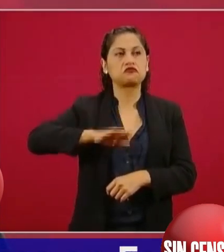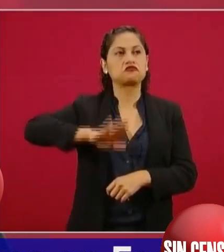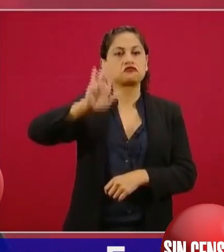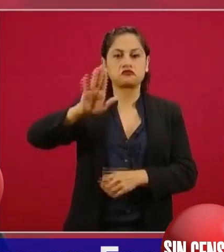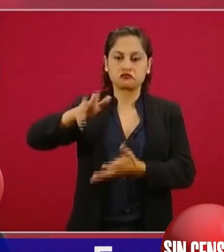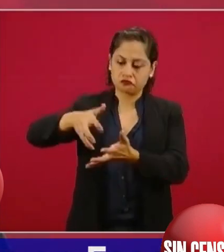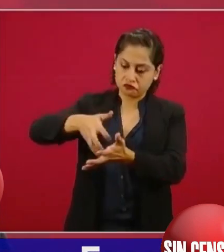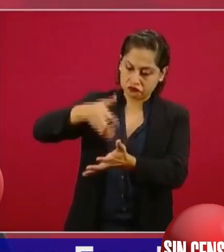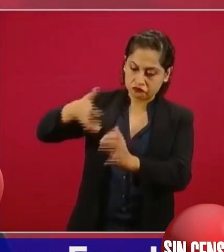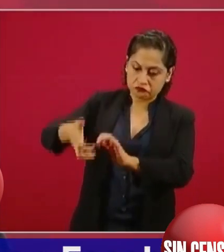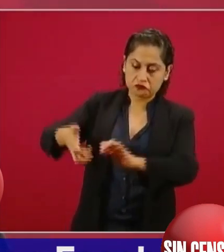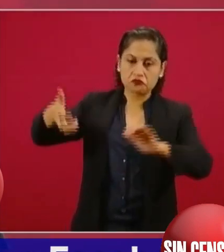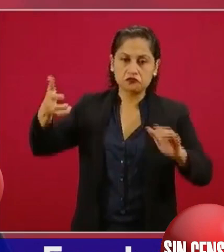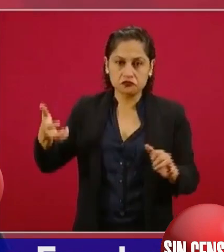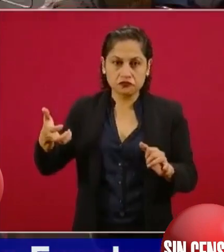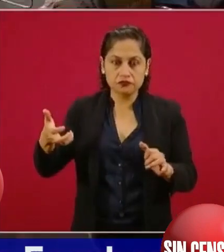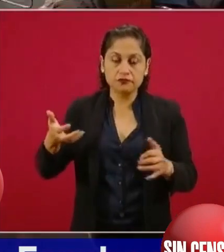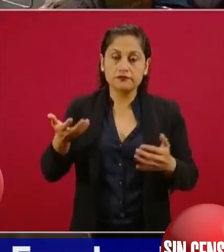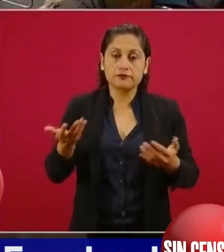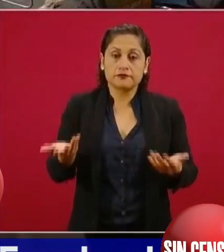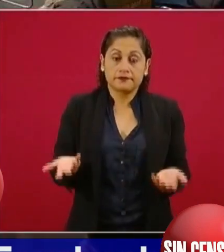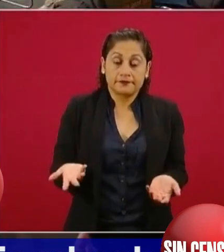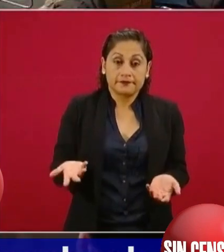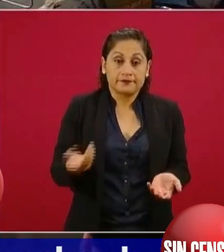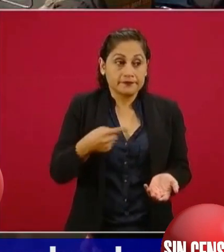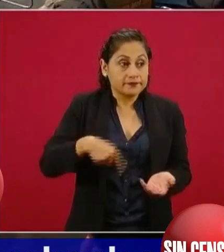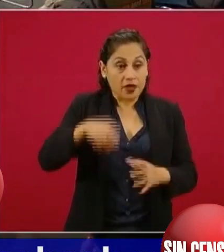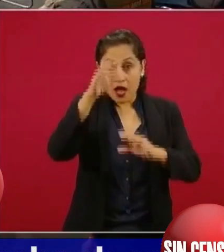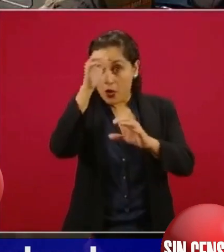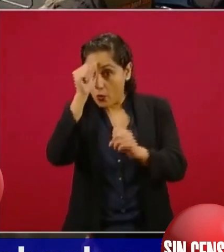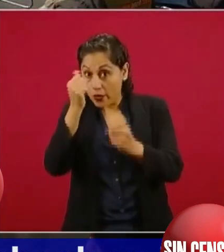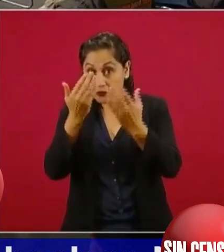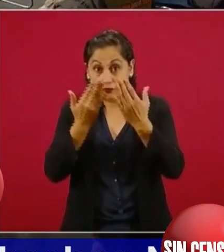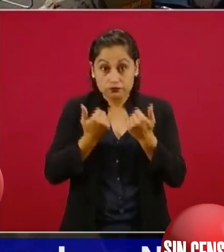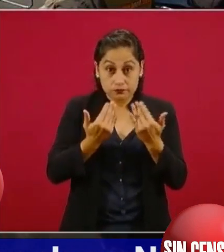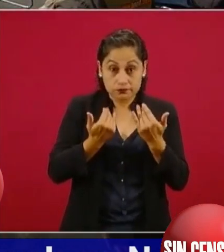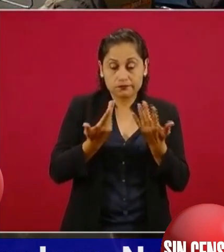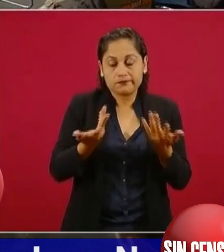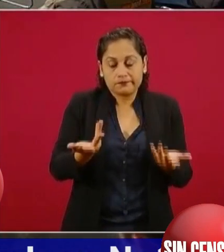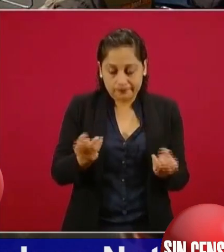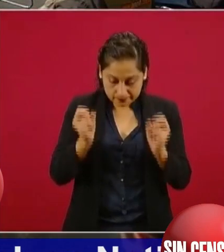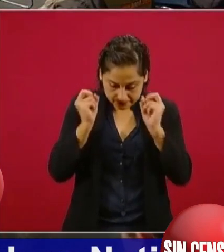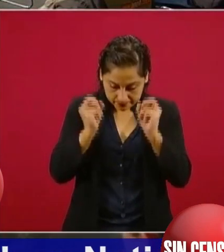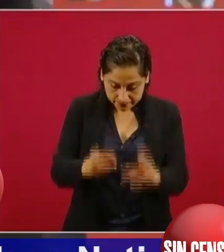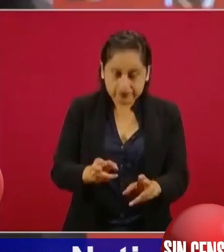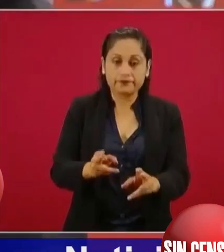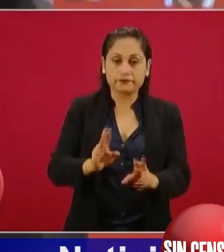Y vamos a empezar los trabajos. Ya voy en este mes